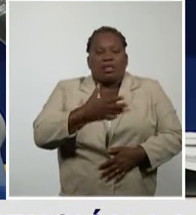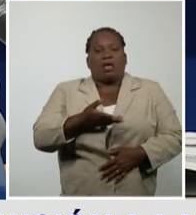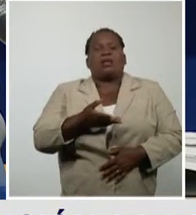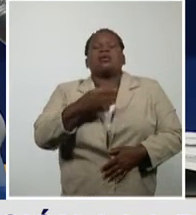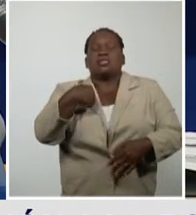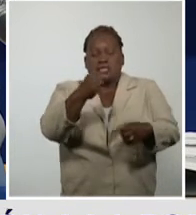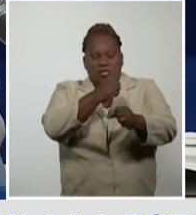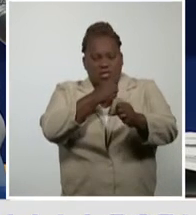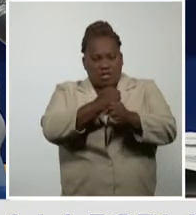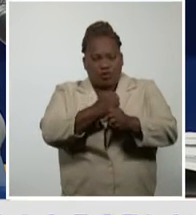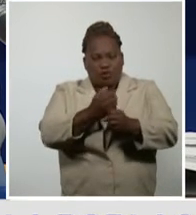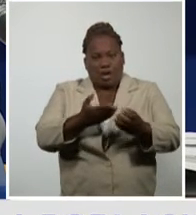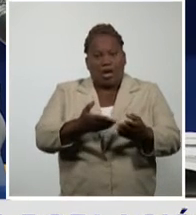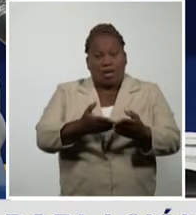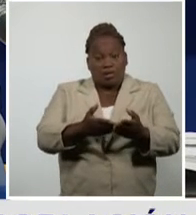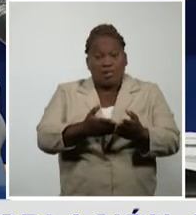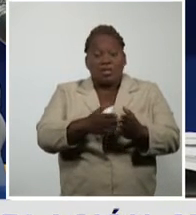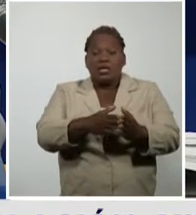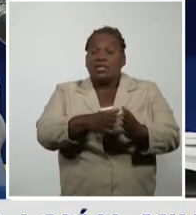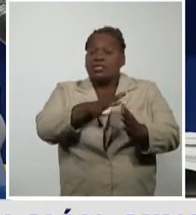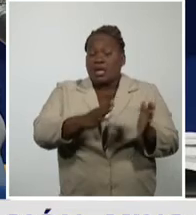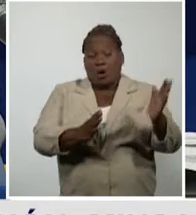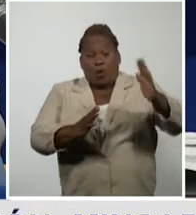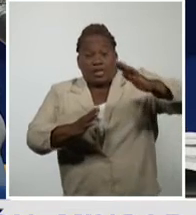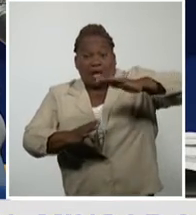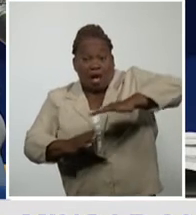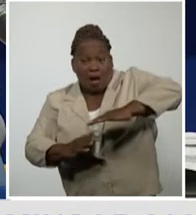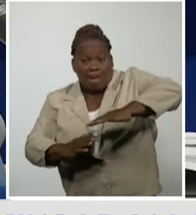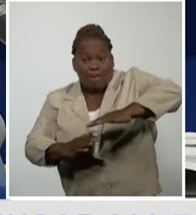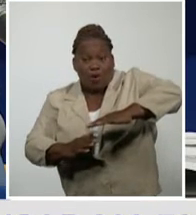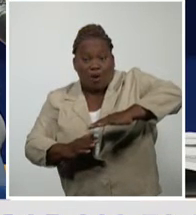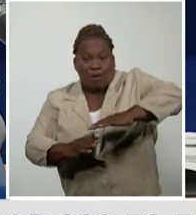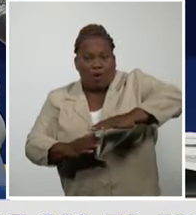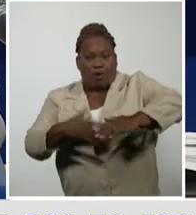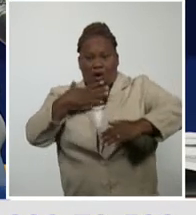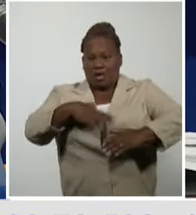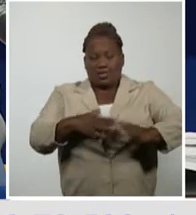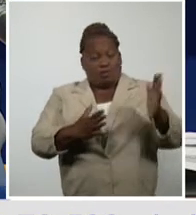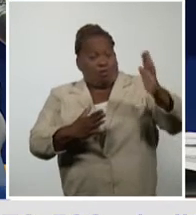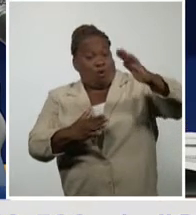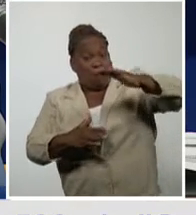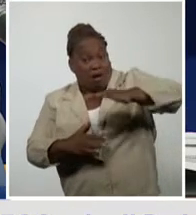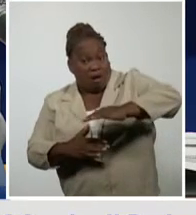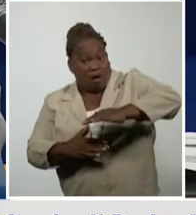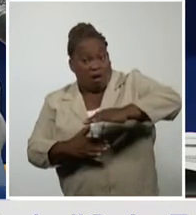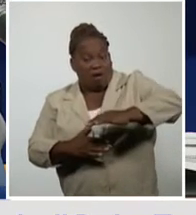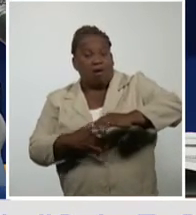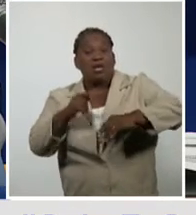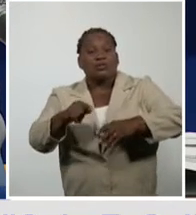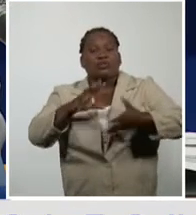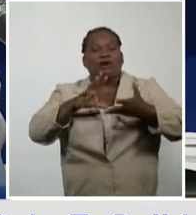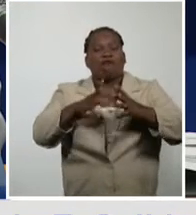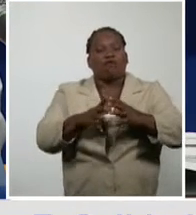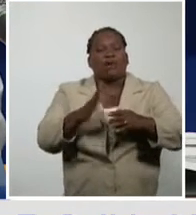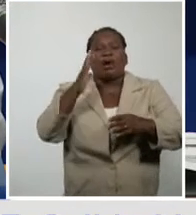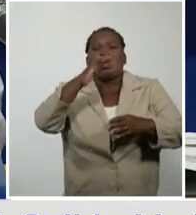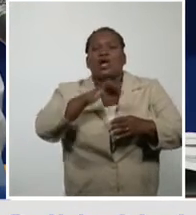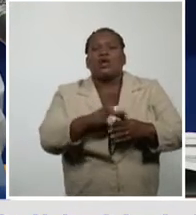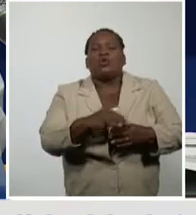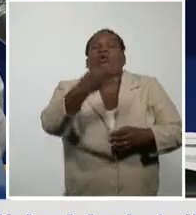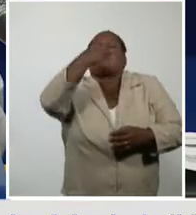y como que se dice, ¿no?, y me asfixio. Entonces, un mecanismo no invasivo, o sea, no se le